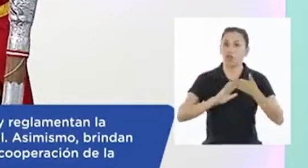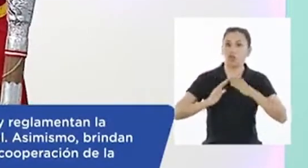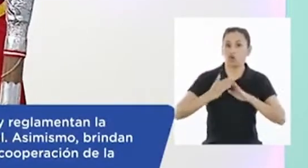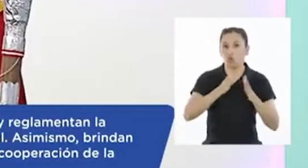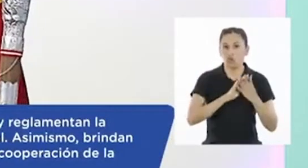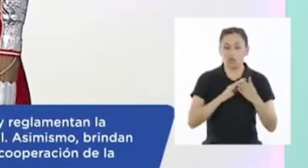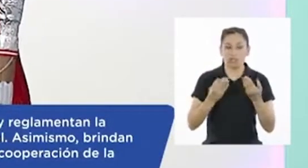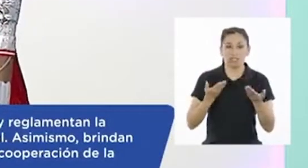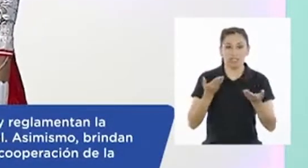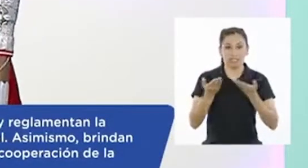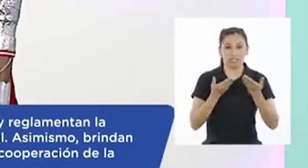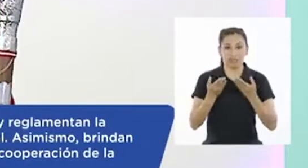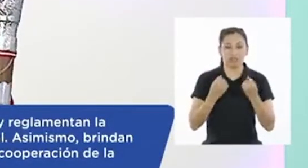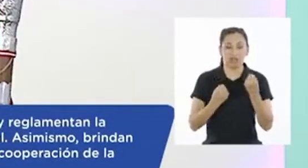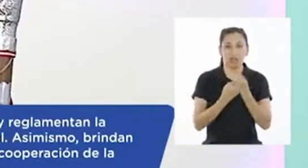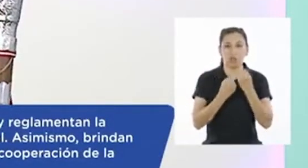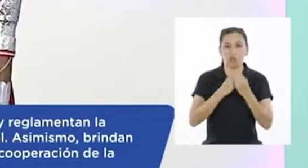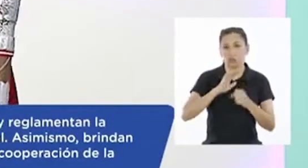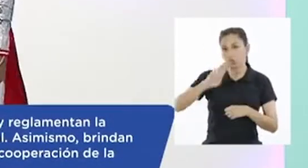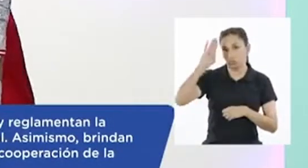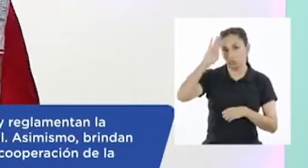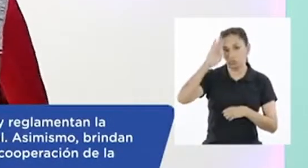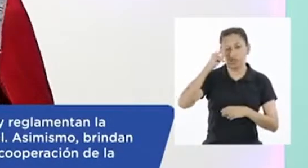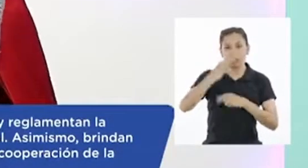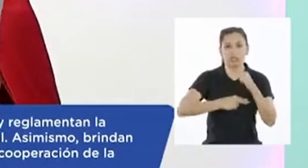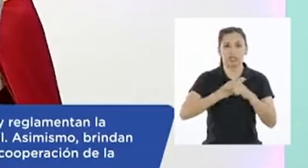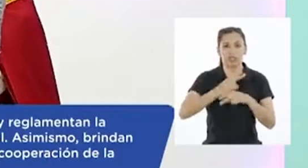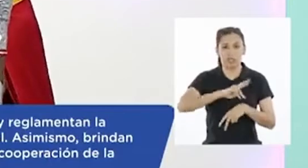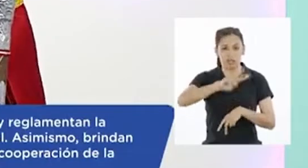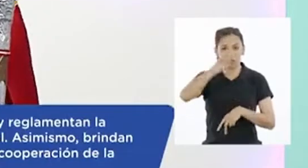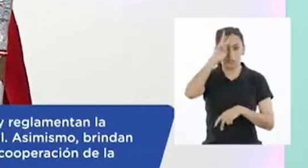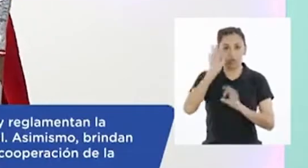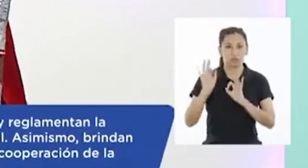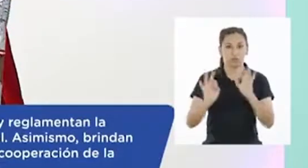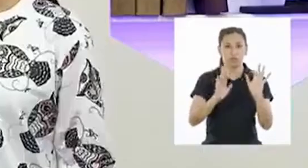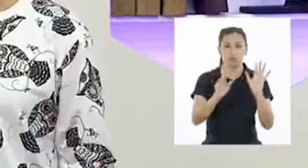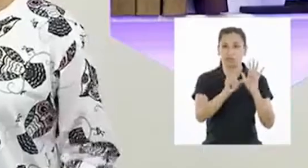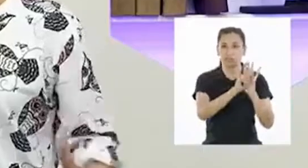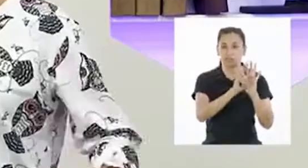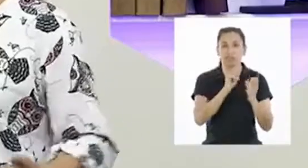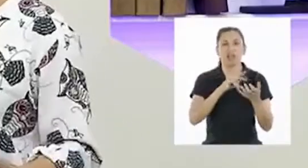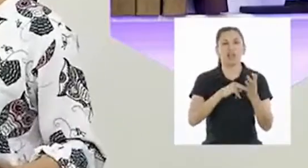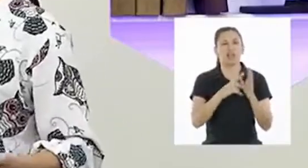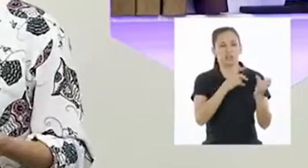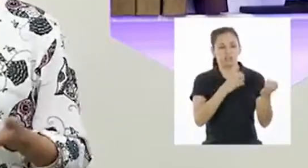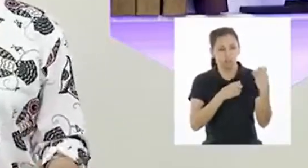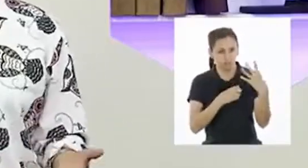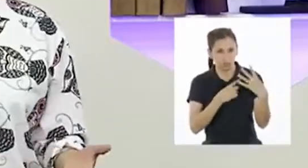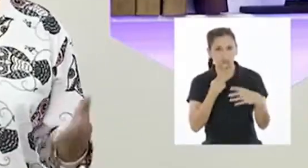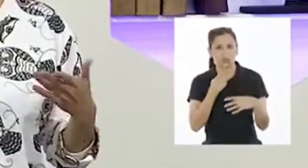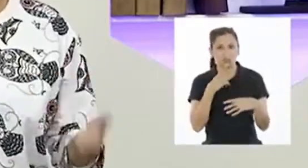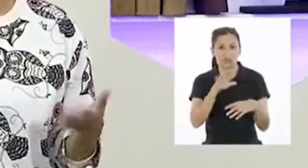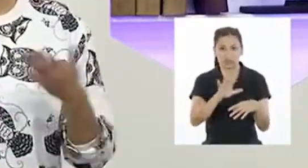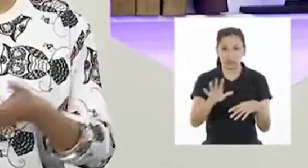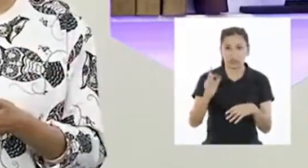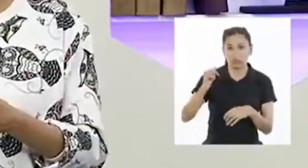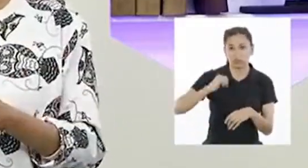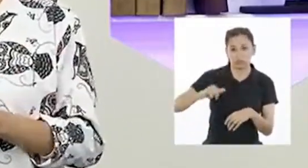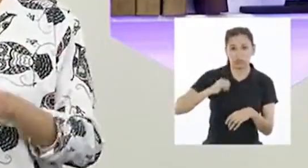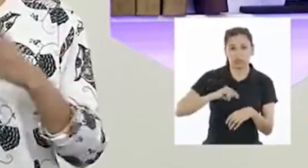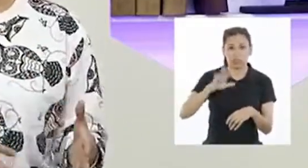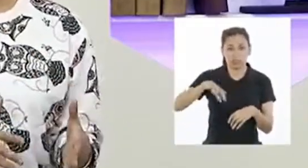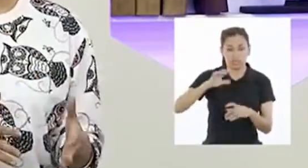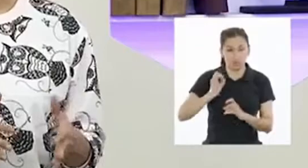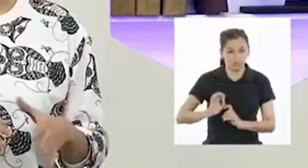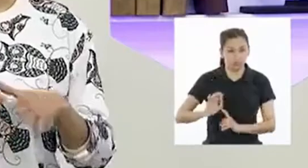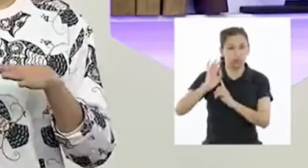seguridad ciudadana con la cooperación de la Policía Nacional del Perú conforme a ley. ¿Nos estás diciendo entonces que son las